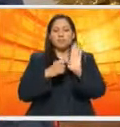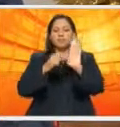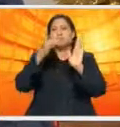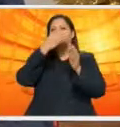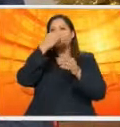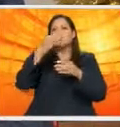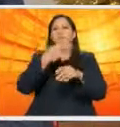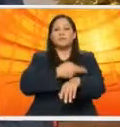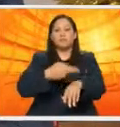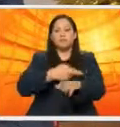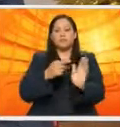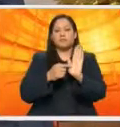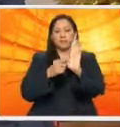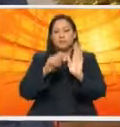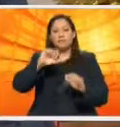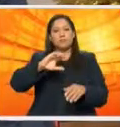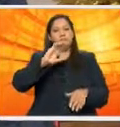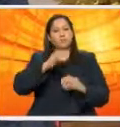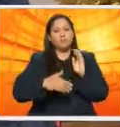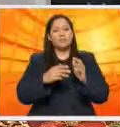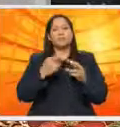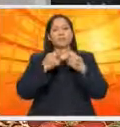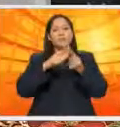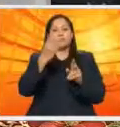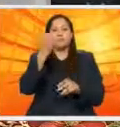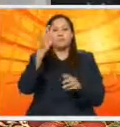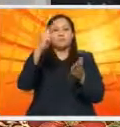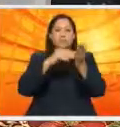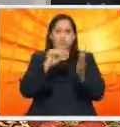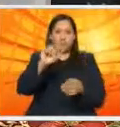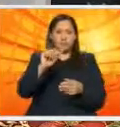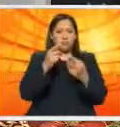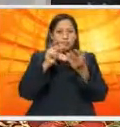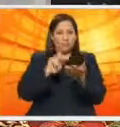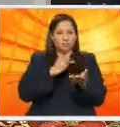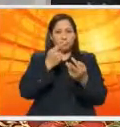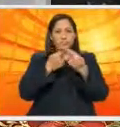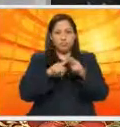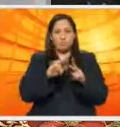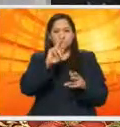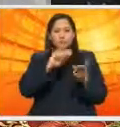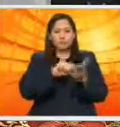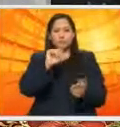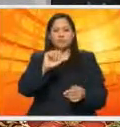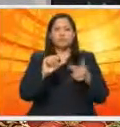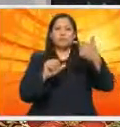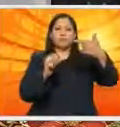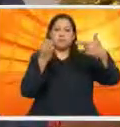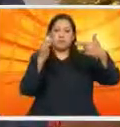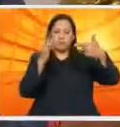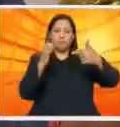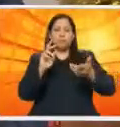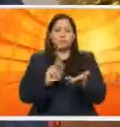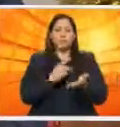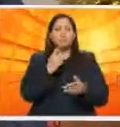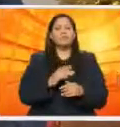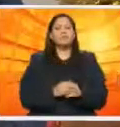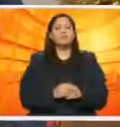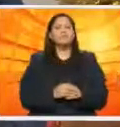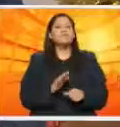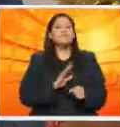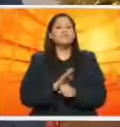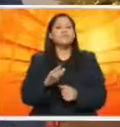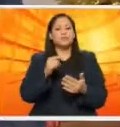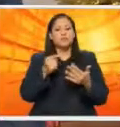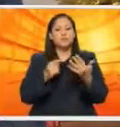incidencias, ¿no? Muy bien. ¿Sí? Entonces hoy termina y arrancamos en enero de 2016. 2016, el 7 de enero. 7 de enero. Sí. ¿Y cuáles